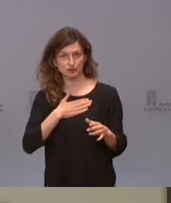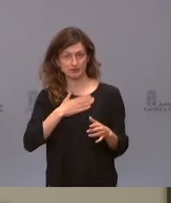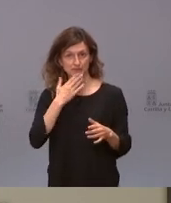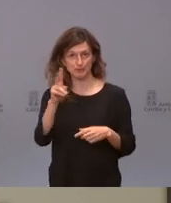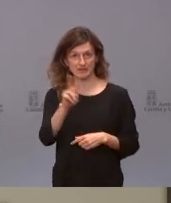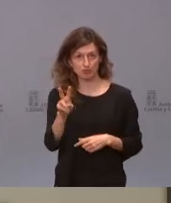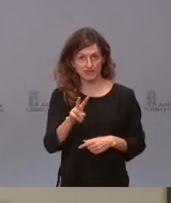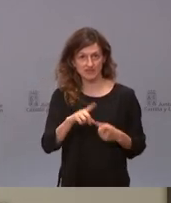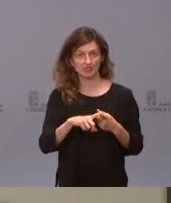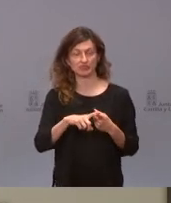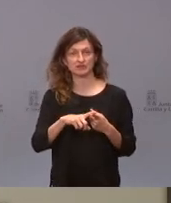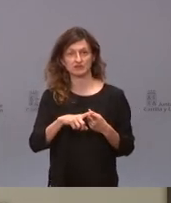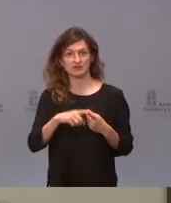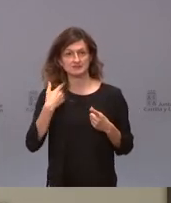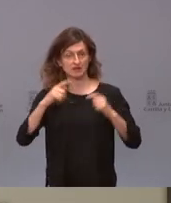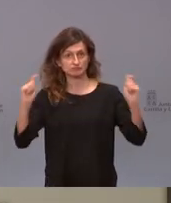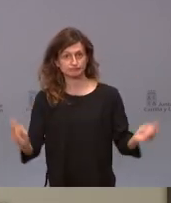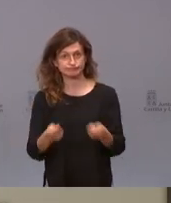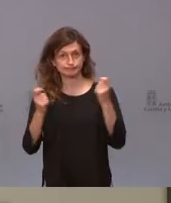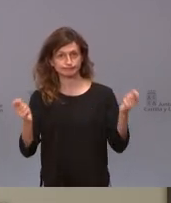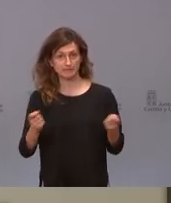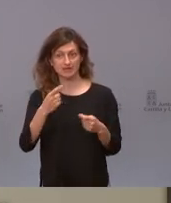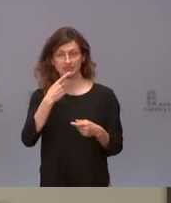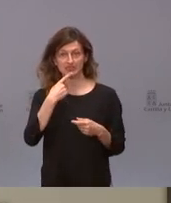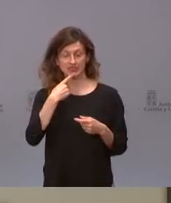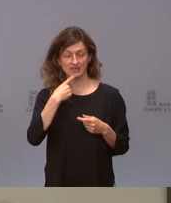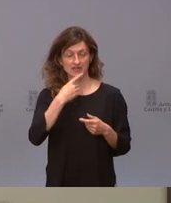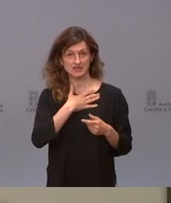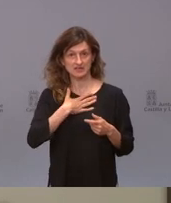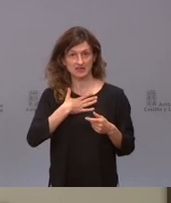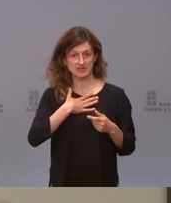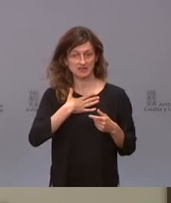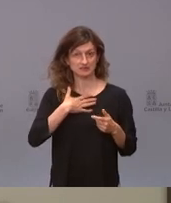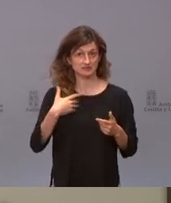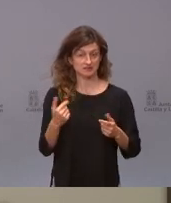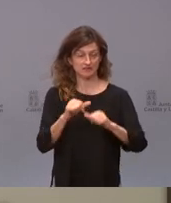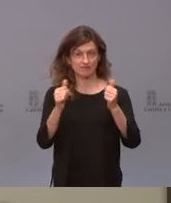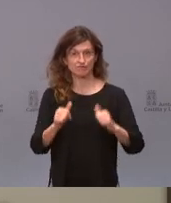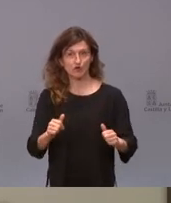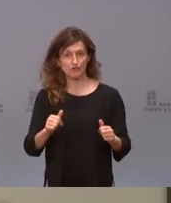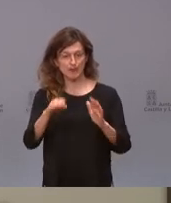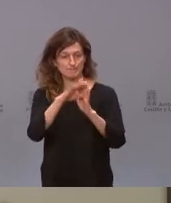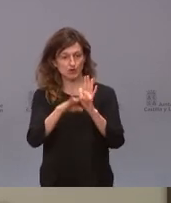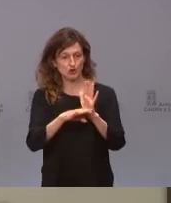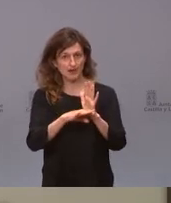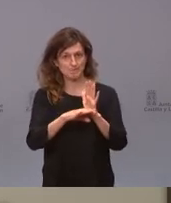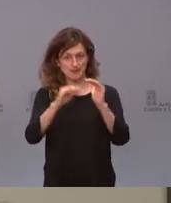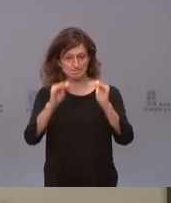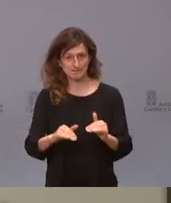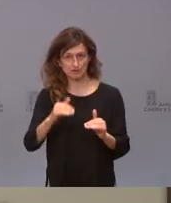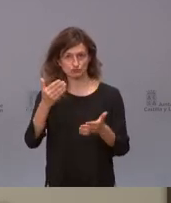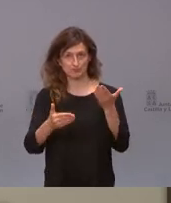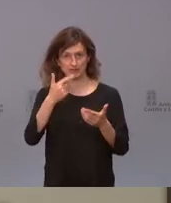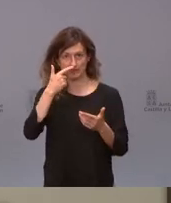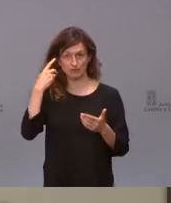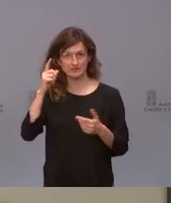valladolid ya han anunciado bueno que se van a hacer de una forma con un programa mucho menor que en otros años también